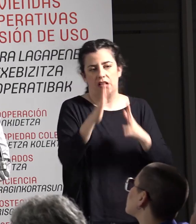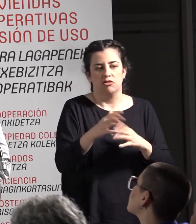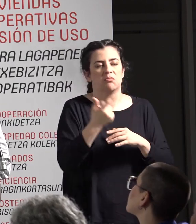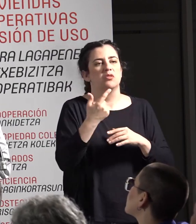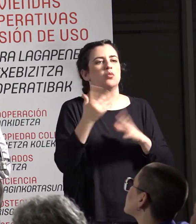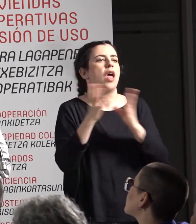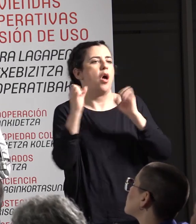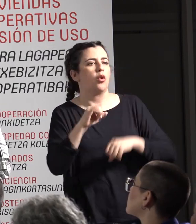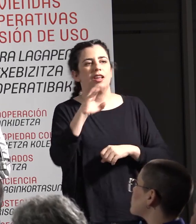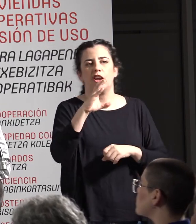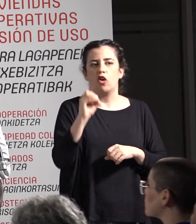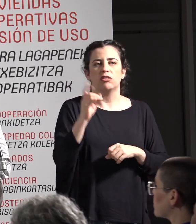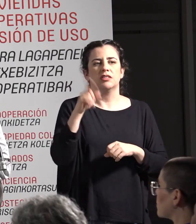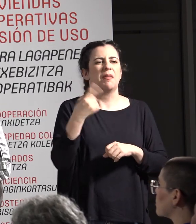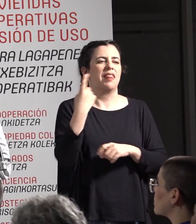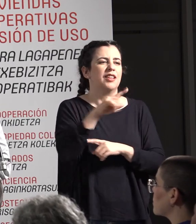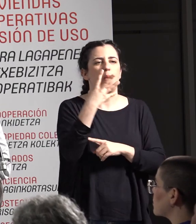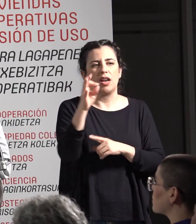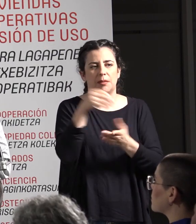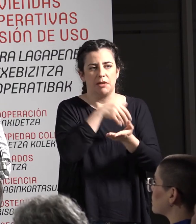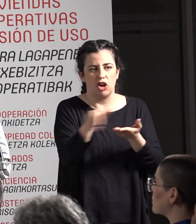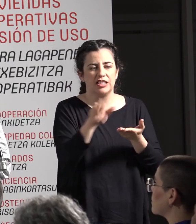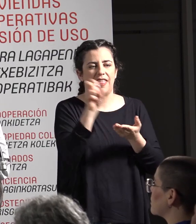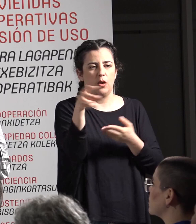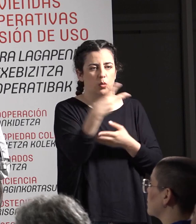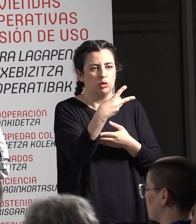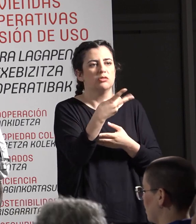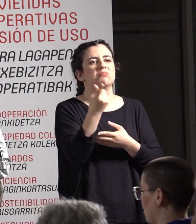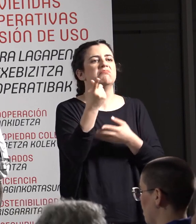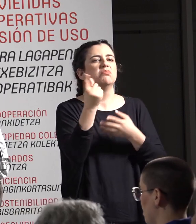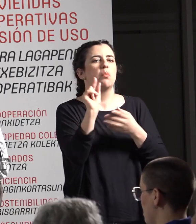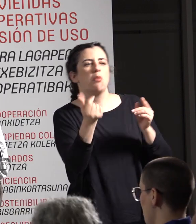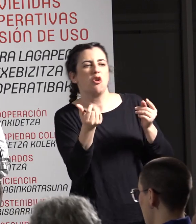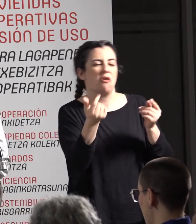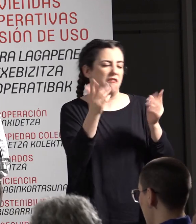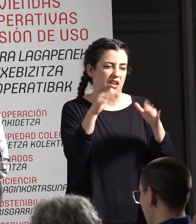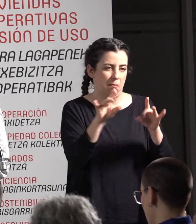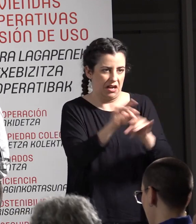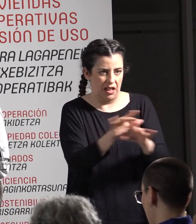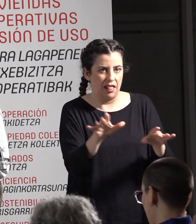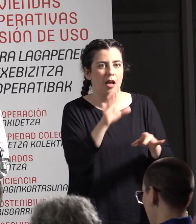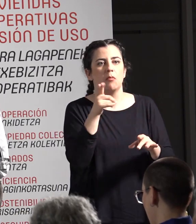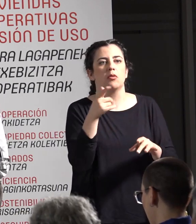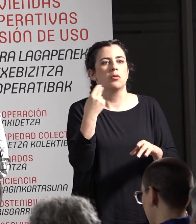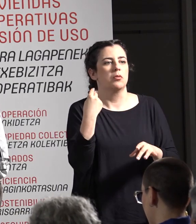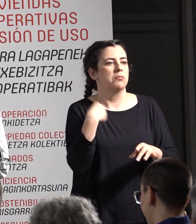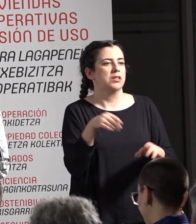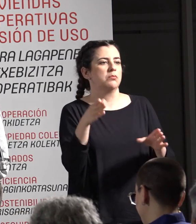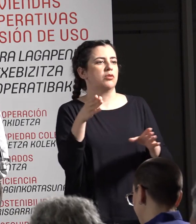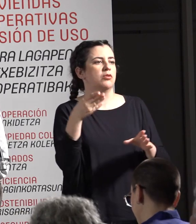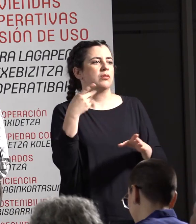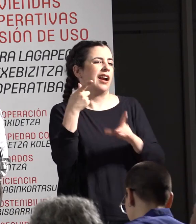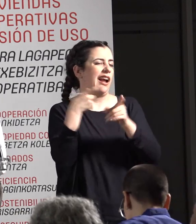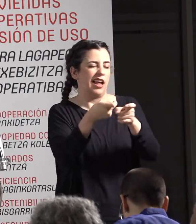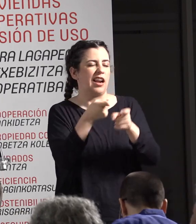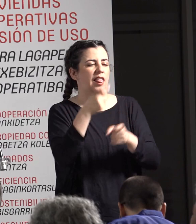el ICO y el ICF para 140 millones de euros, que quedó un poco en nada porque vino la desgraciada guerra de Ucrania, que